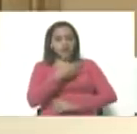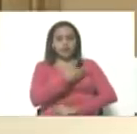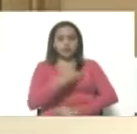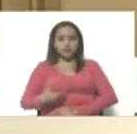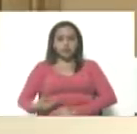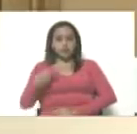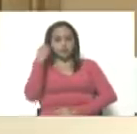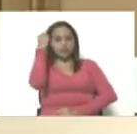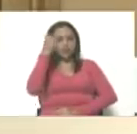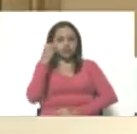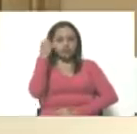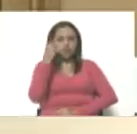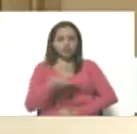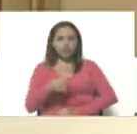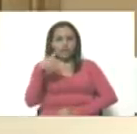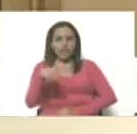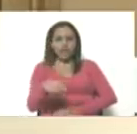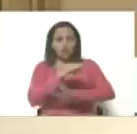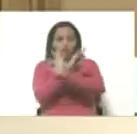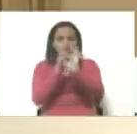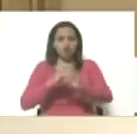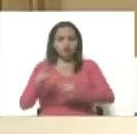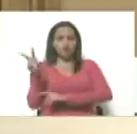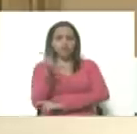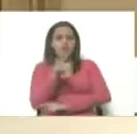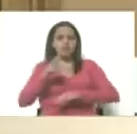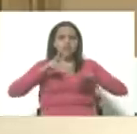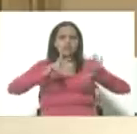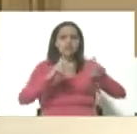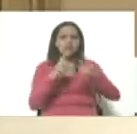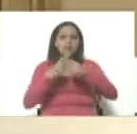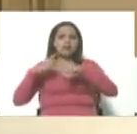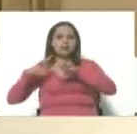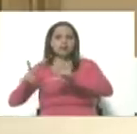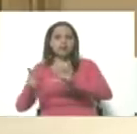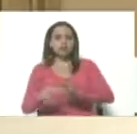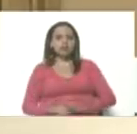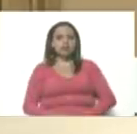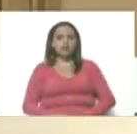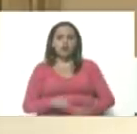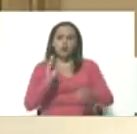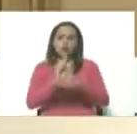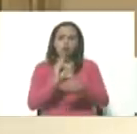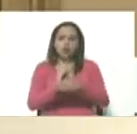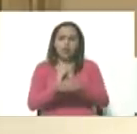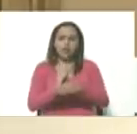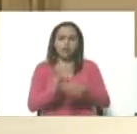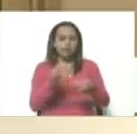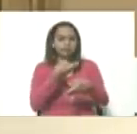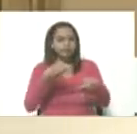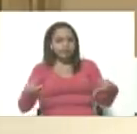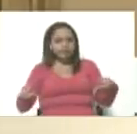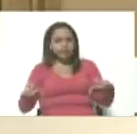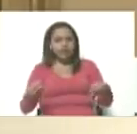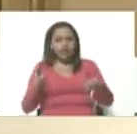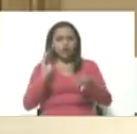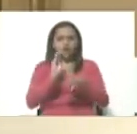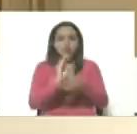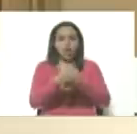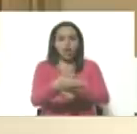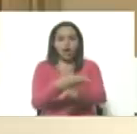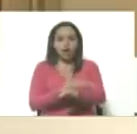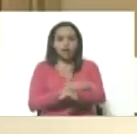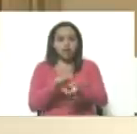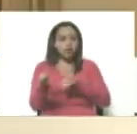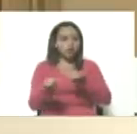yo creo que en esta fórmula de Venezuela del 7+7, con el cuidado extremo, con la prevención, con